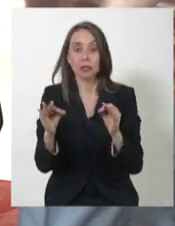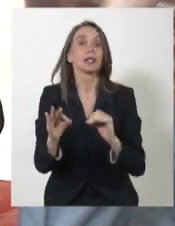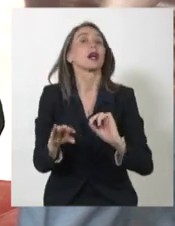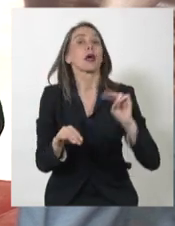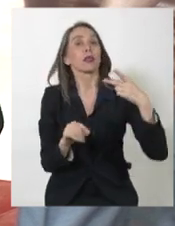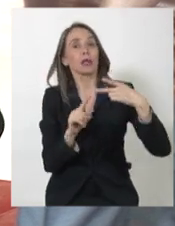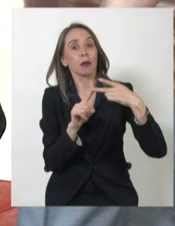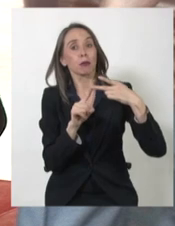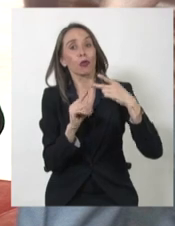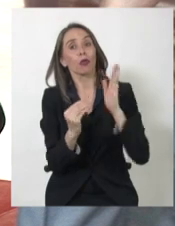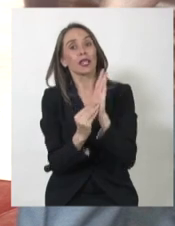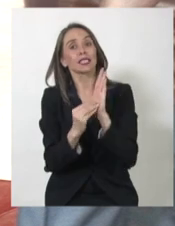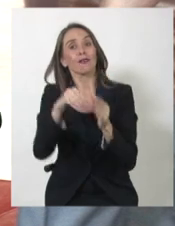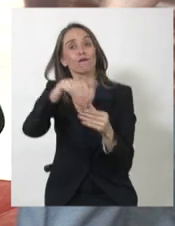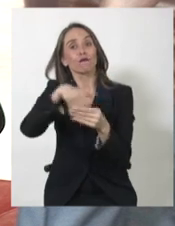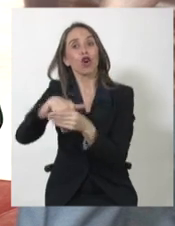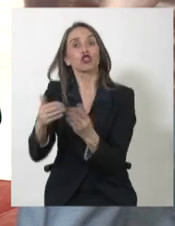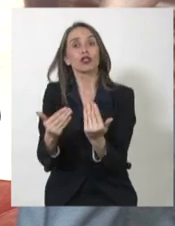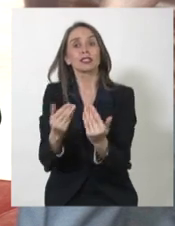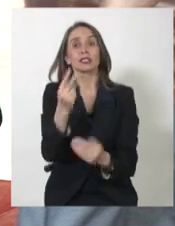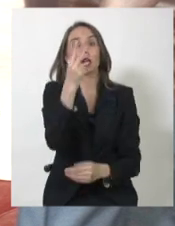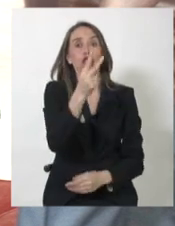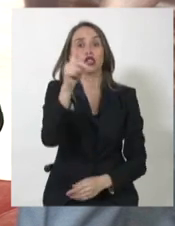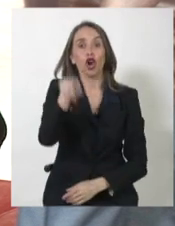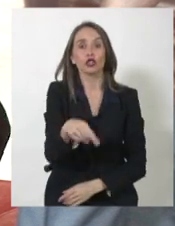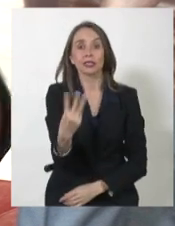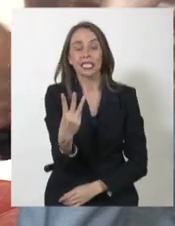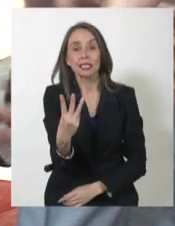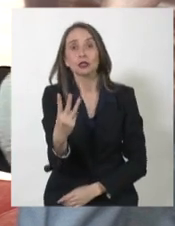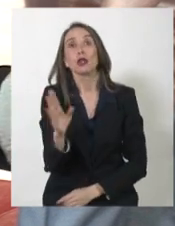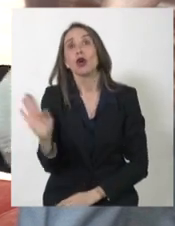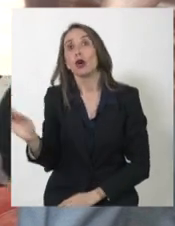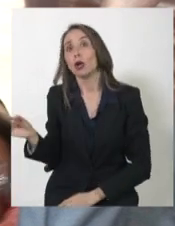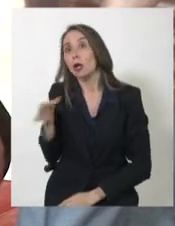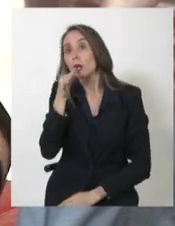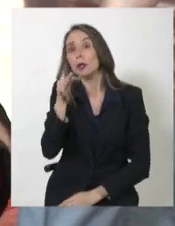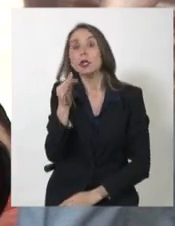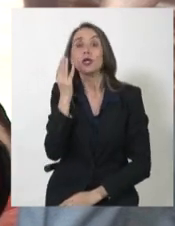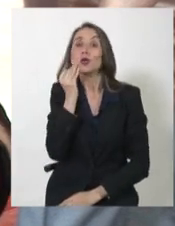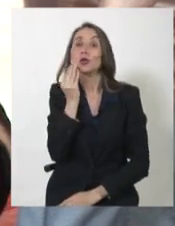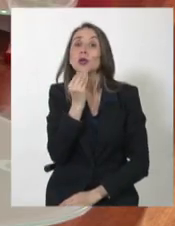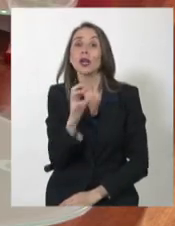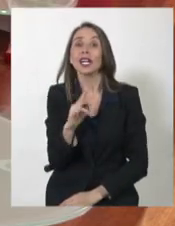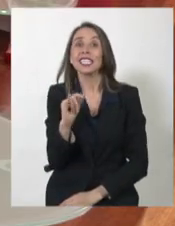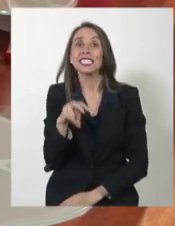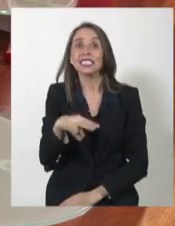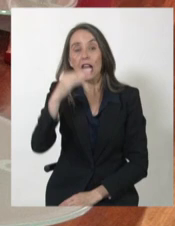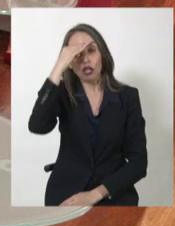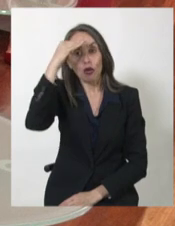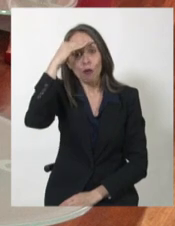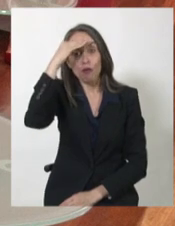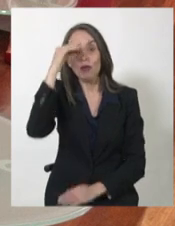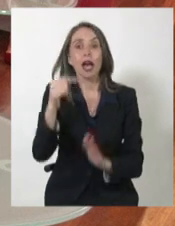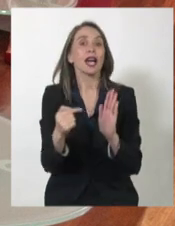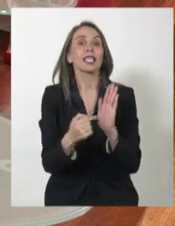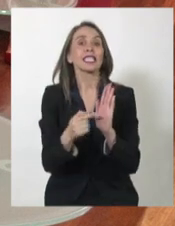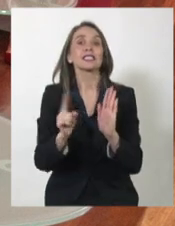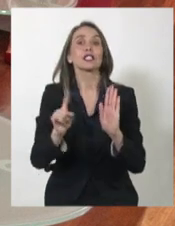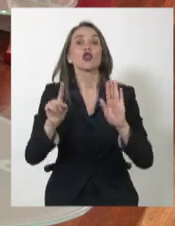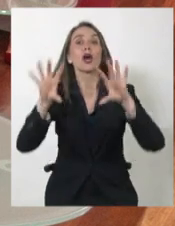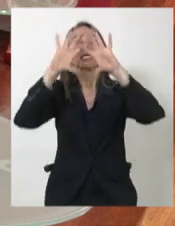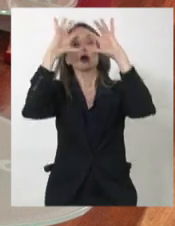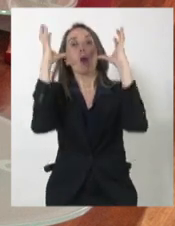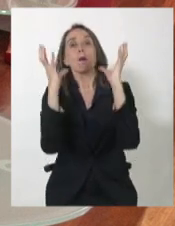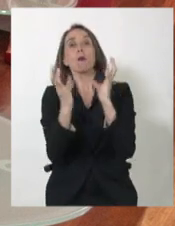por cierto, los dos tercios, pero confiando, como decía Cristian, en que esto no es el mundo de Winnie the